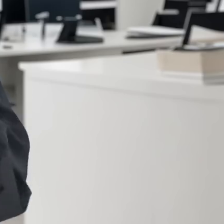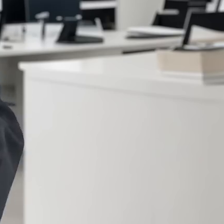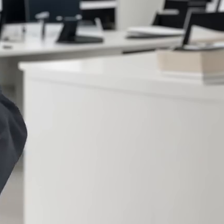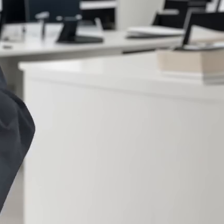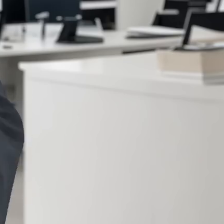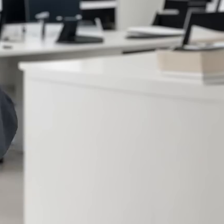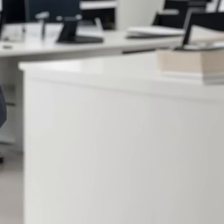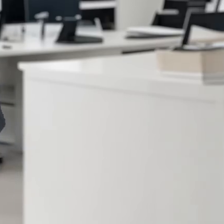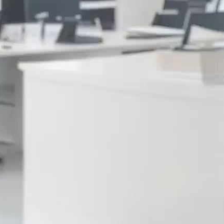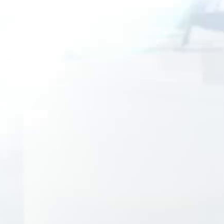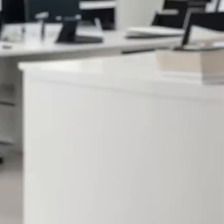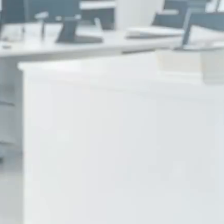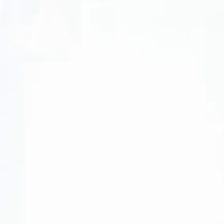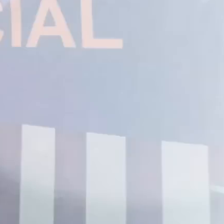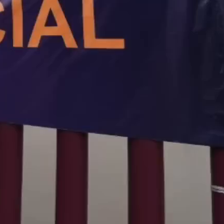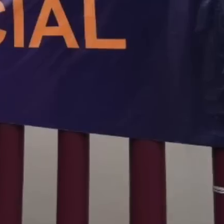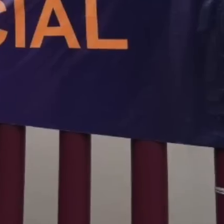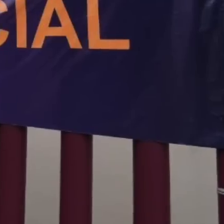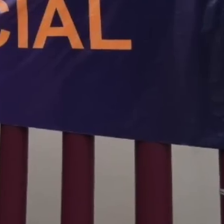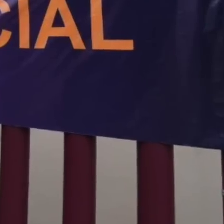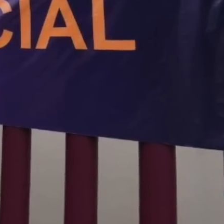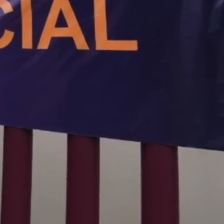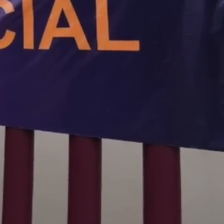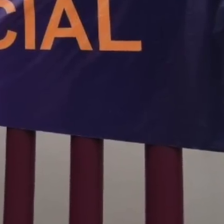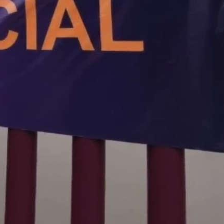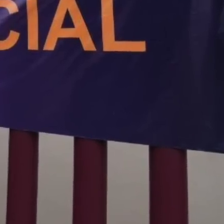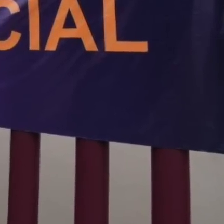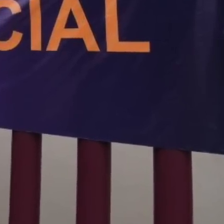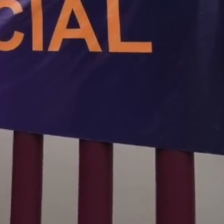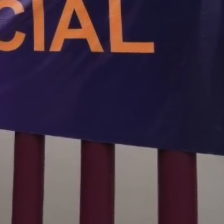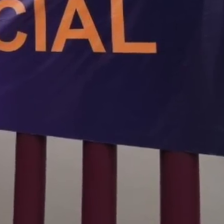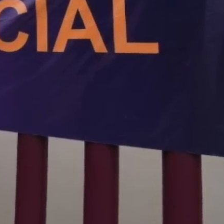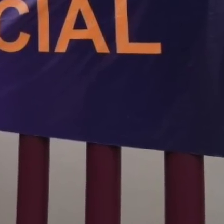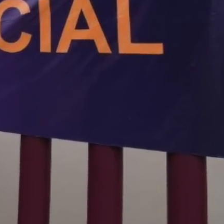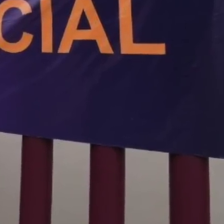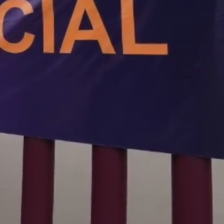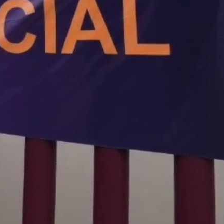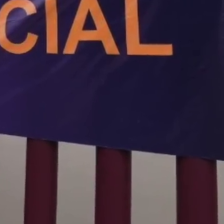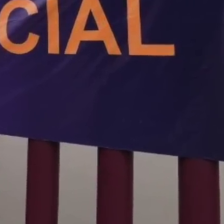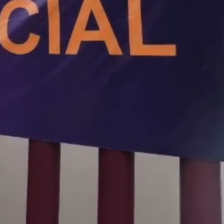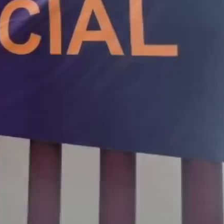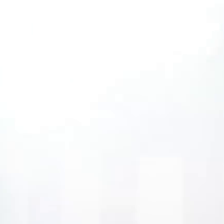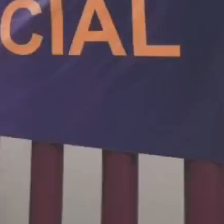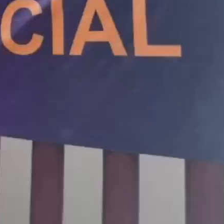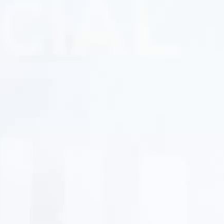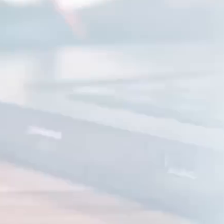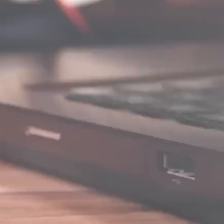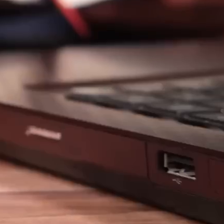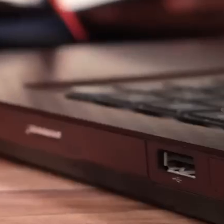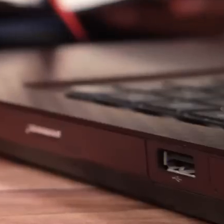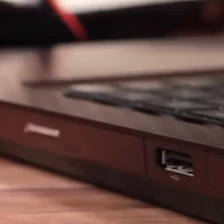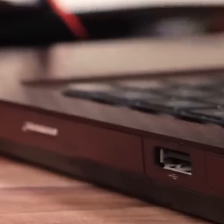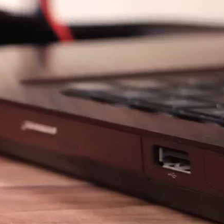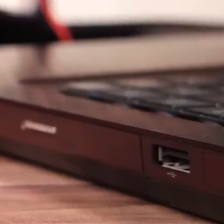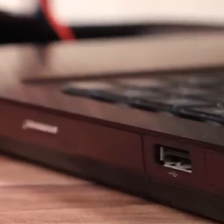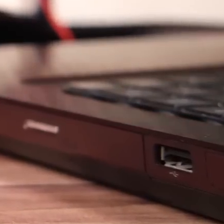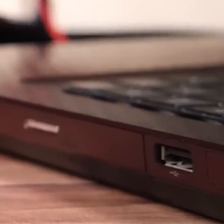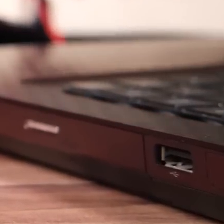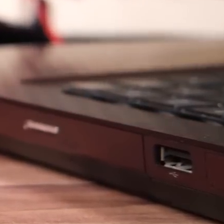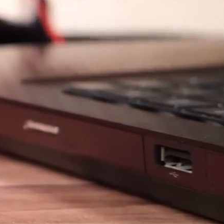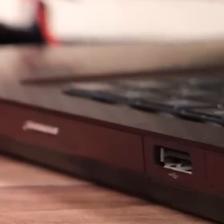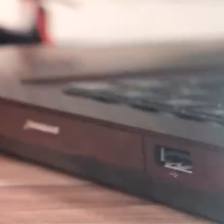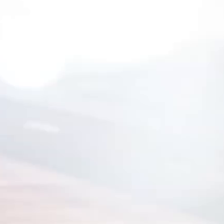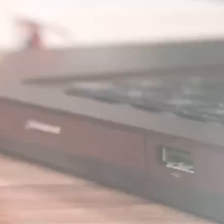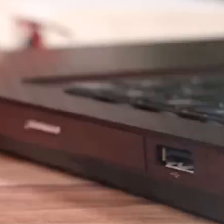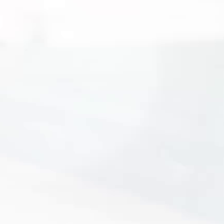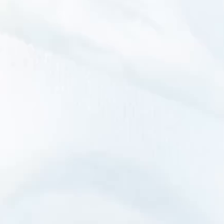los llevarán a cabo. Por este mismo motivo, los trabajadores del Poder Judicial se aferraban a su cargo, porque saben que